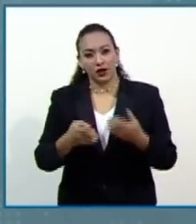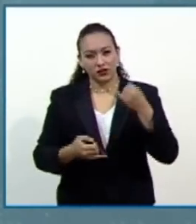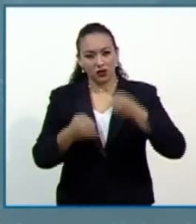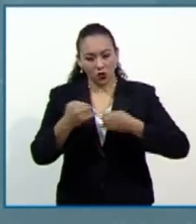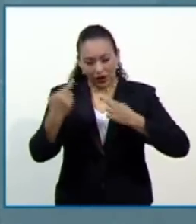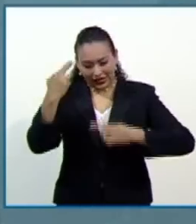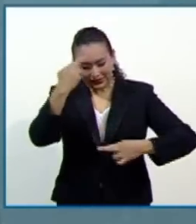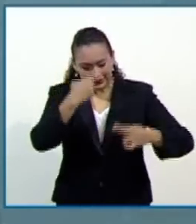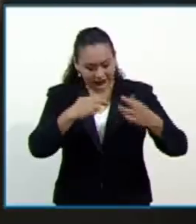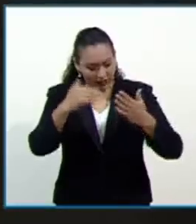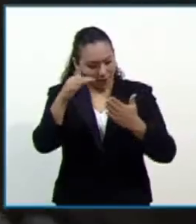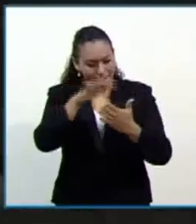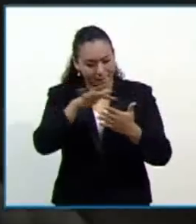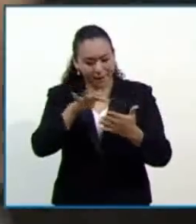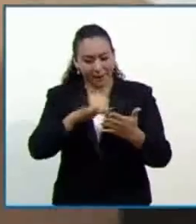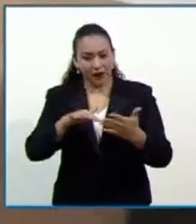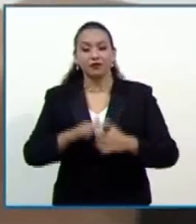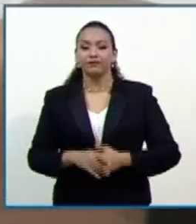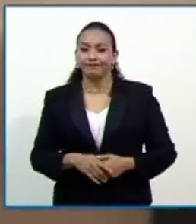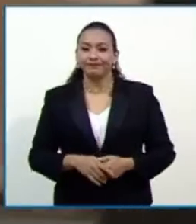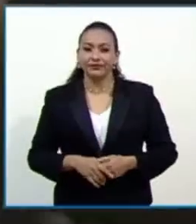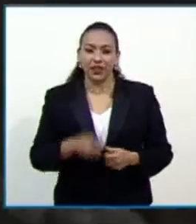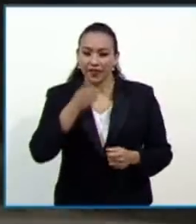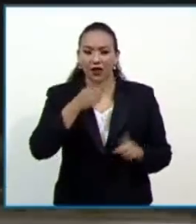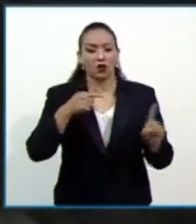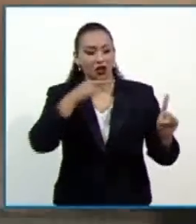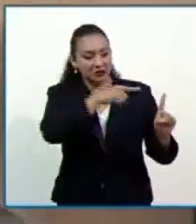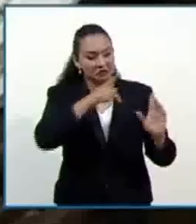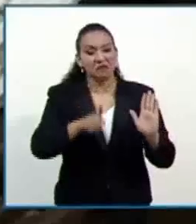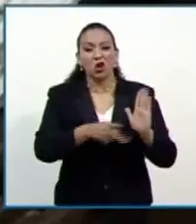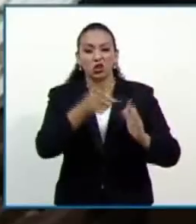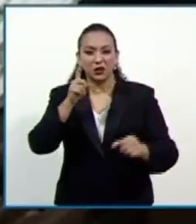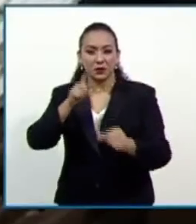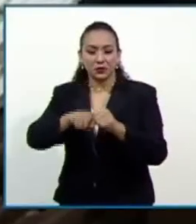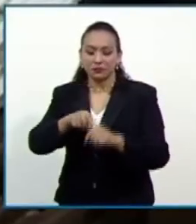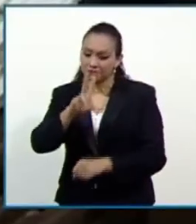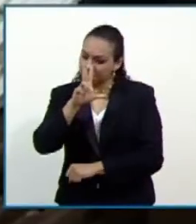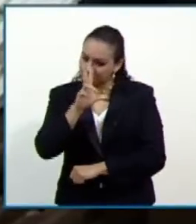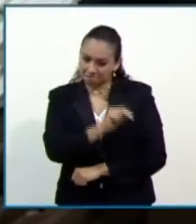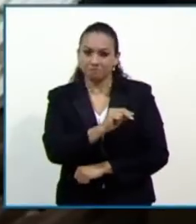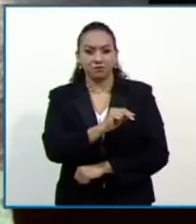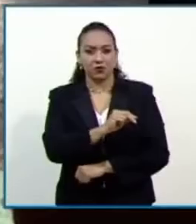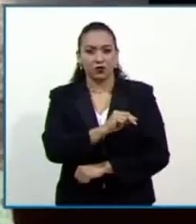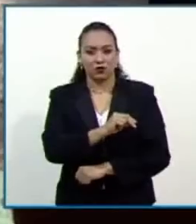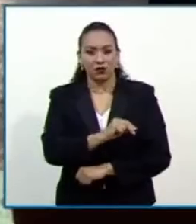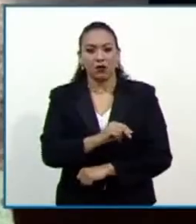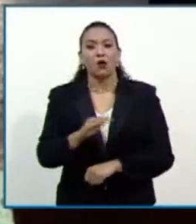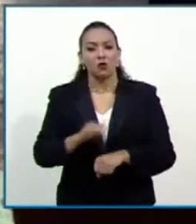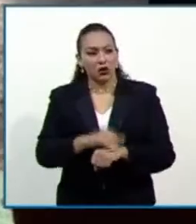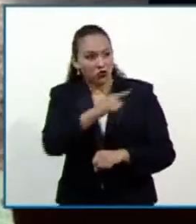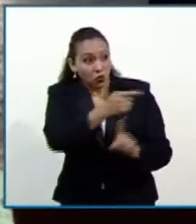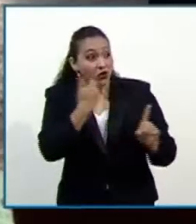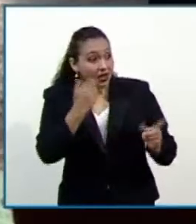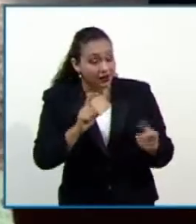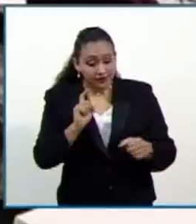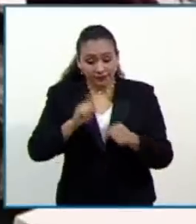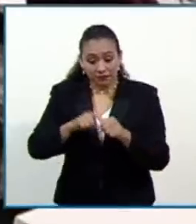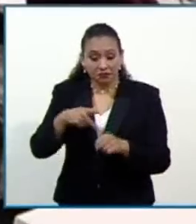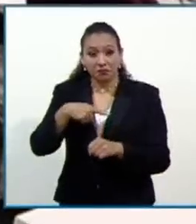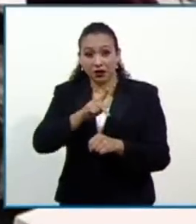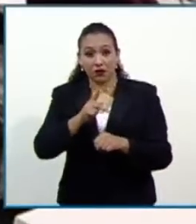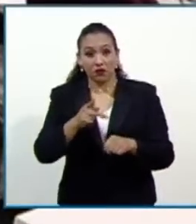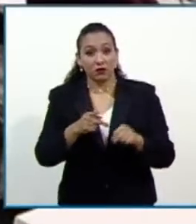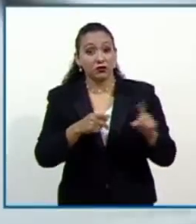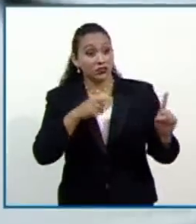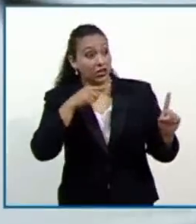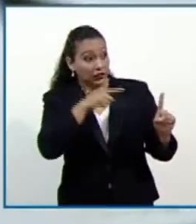fondo sobre los formalismos y culminó negando la reinstalación y explicando que aplicar la cláusula mencionada implicaría premiar